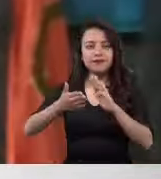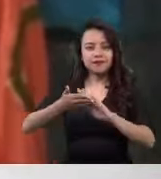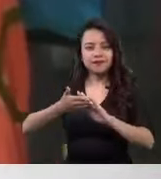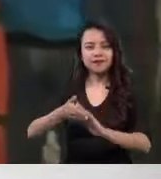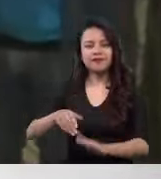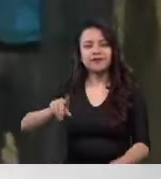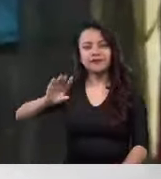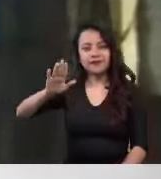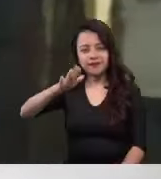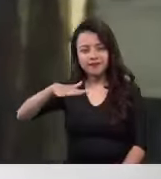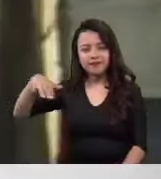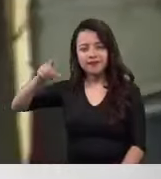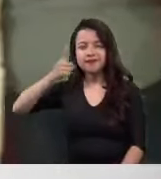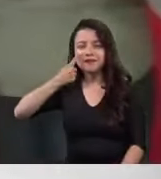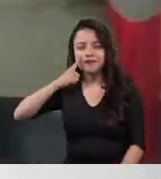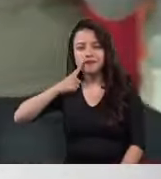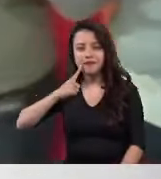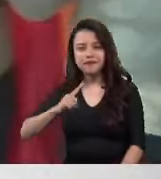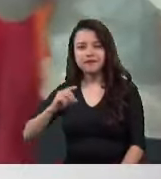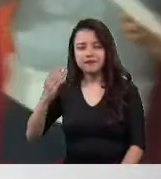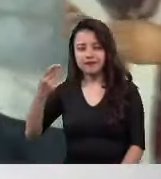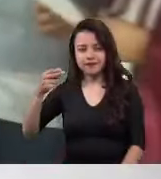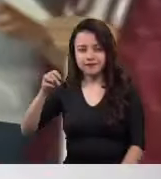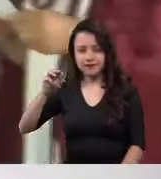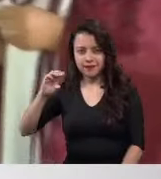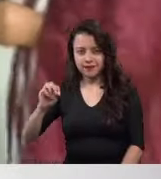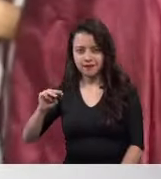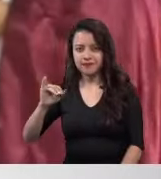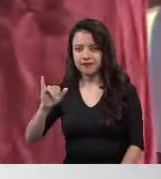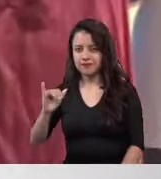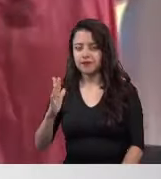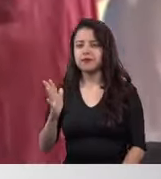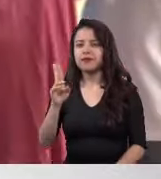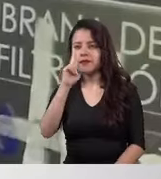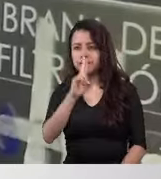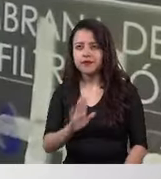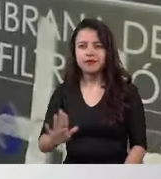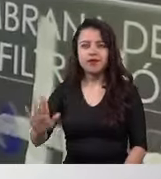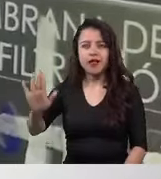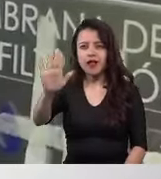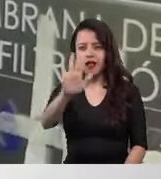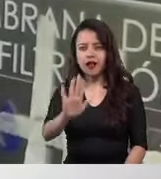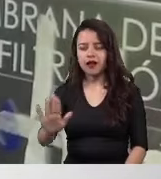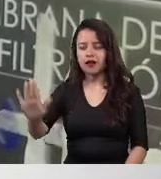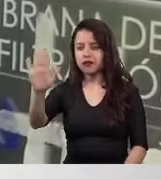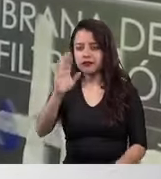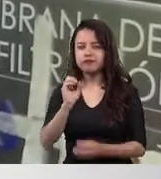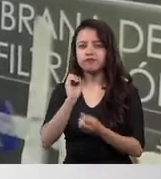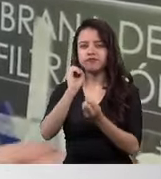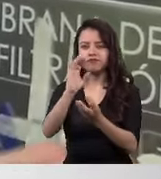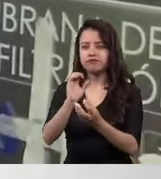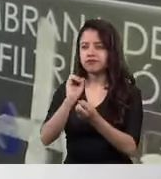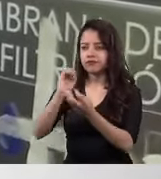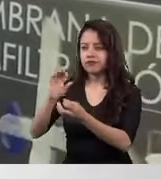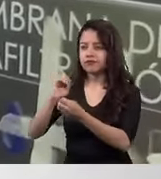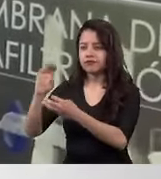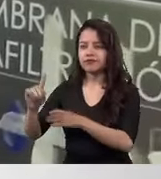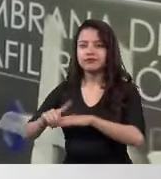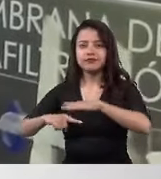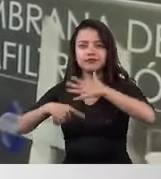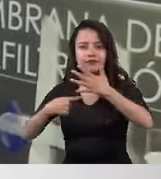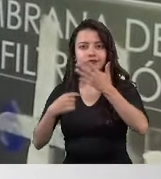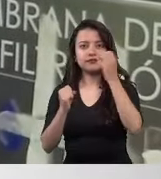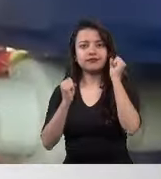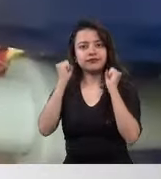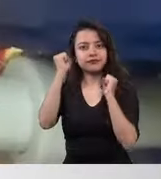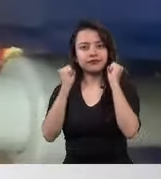nuestro departamento. Venimos desarrollando este proceso a lo largo y ancho del departamento. Este año hemos entregado 6 de estas plantas y con